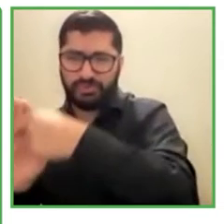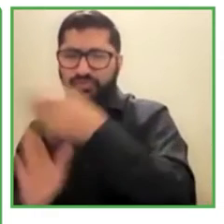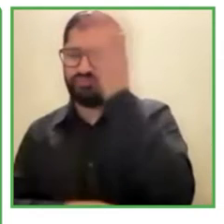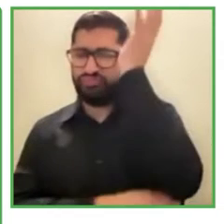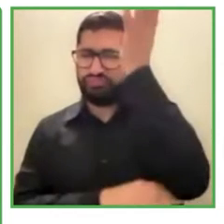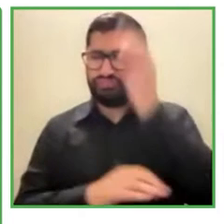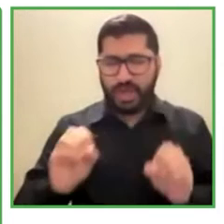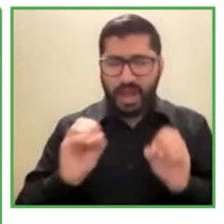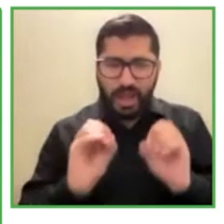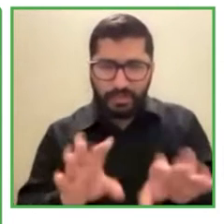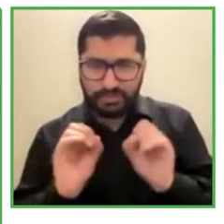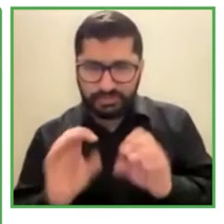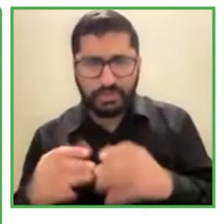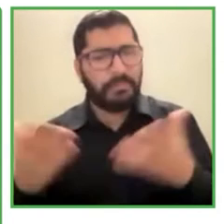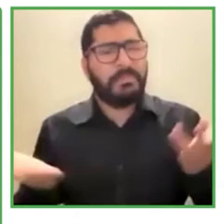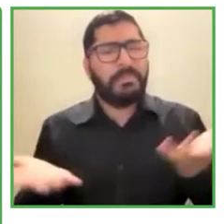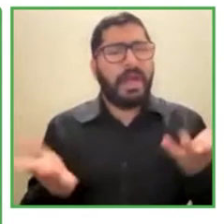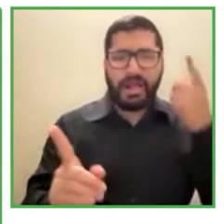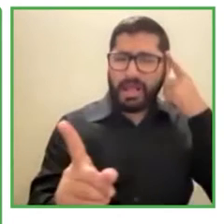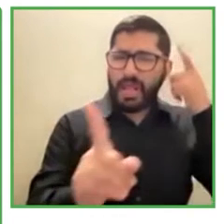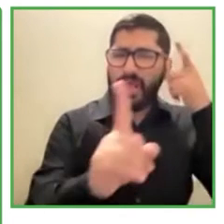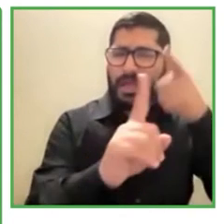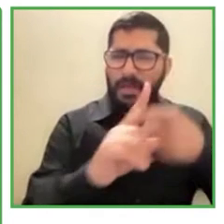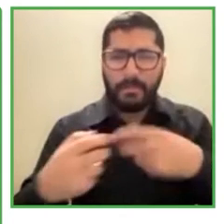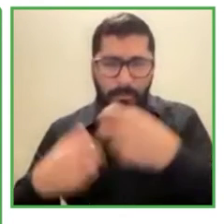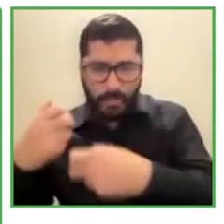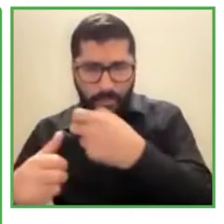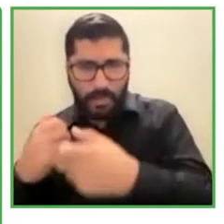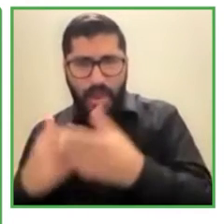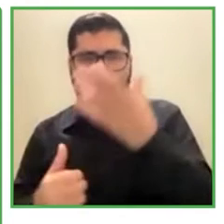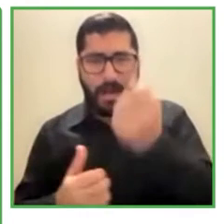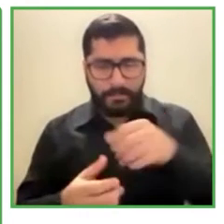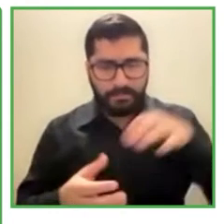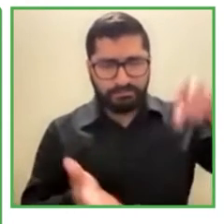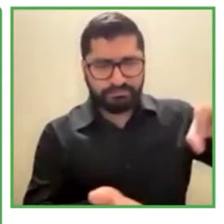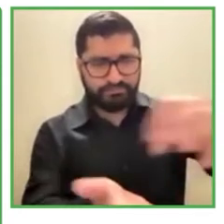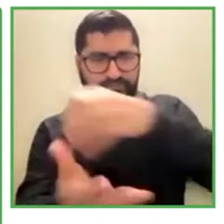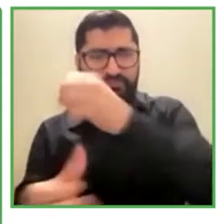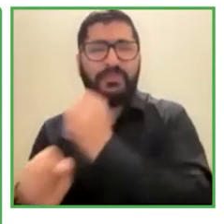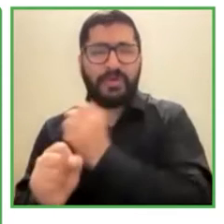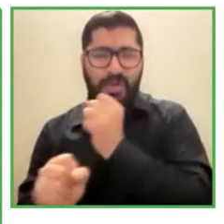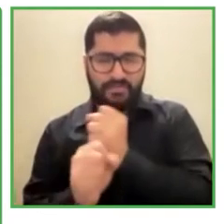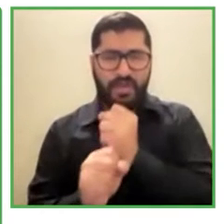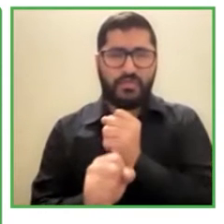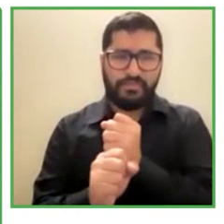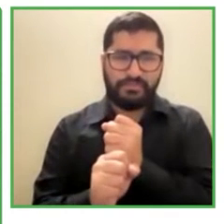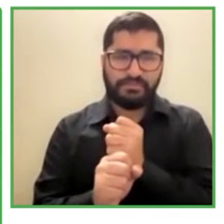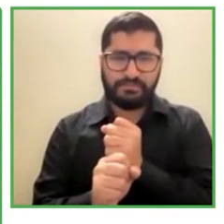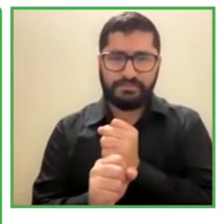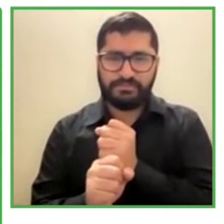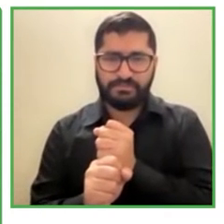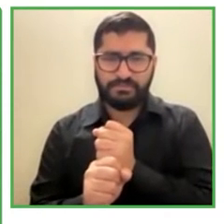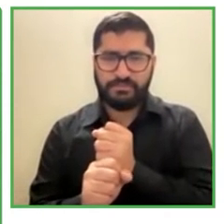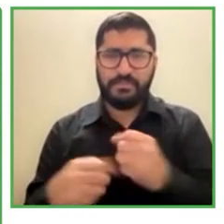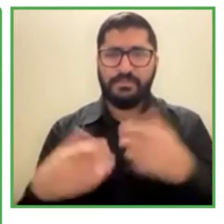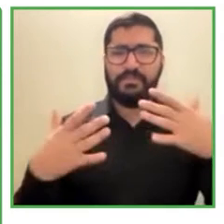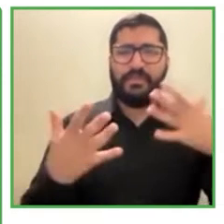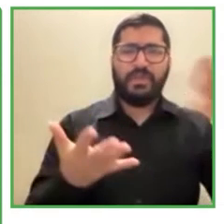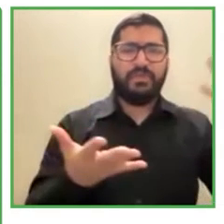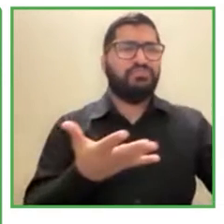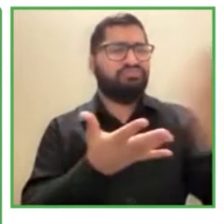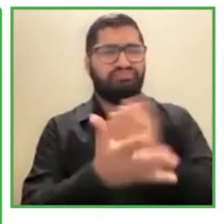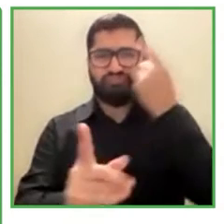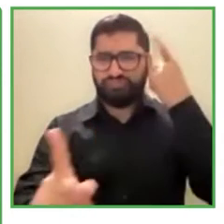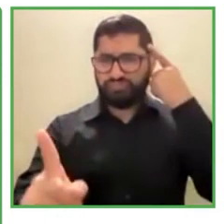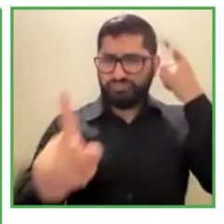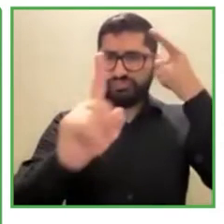los problemas en el lugar de trabajo. Y trabajamos no solo con personas que trabajan a tiempo completo, sino también con personas que participan en